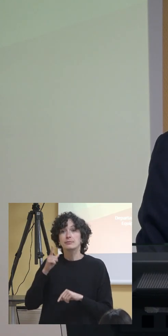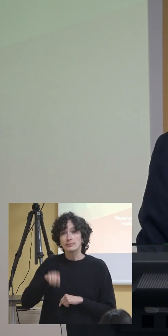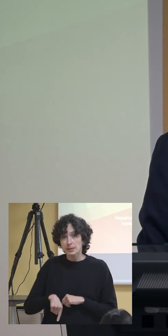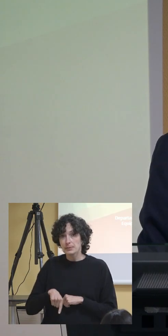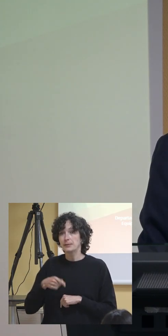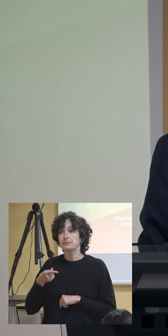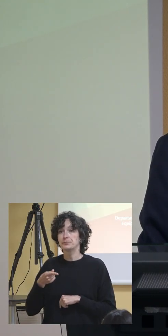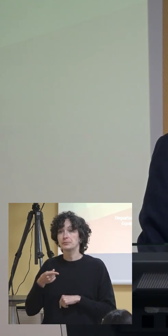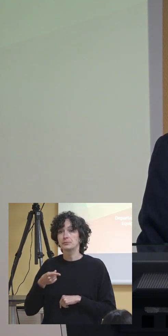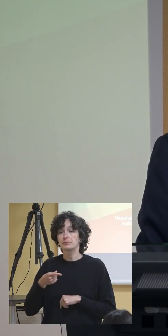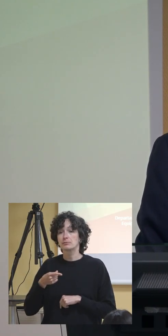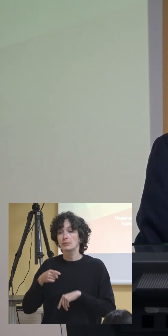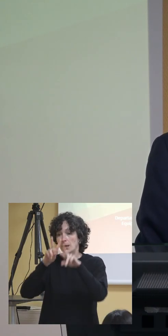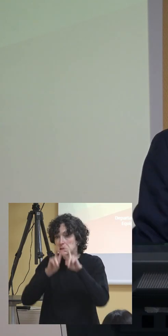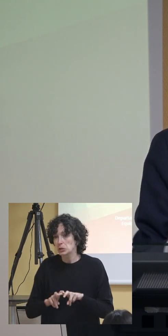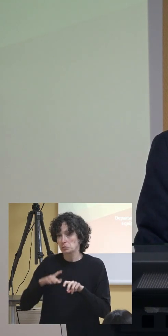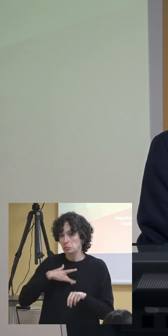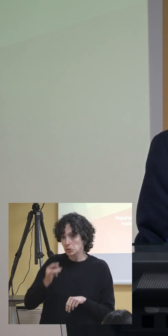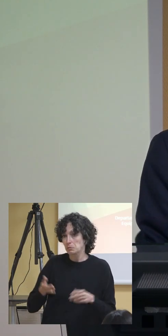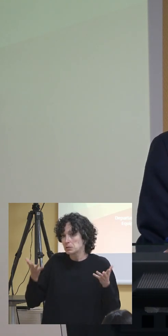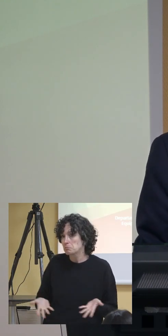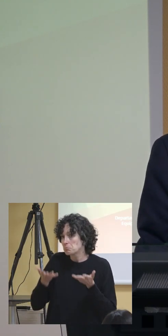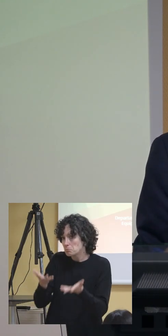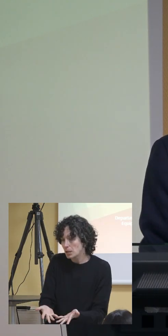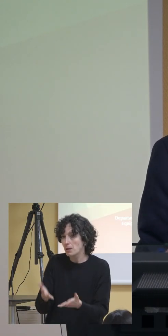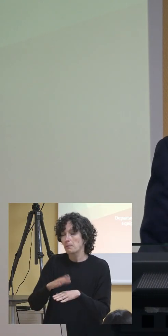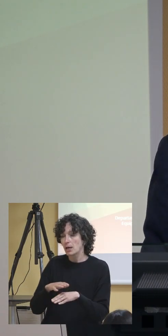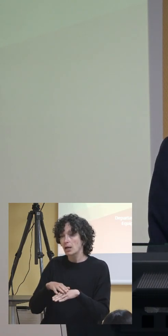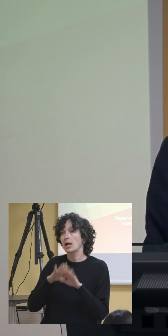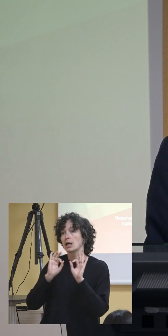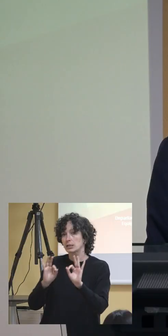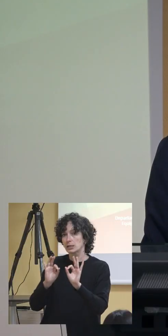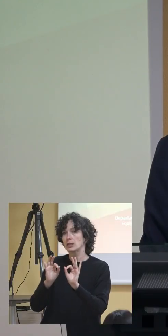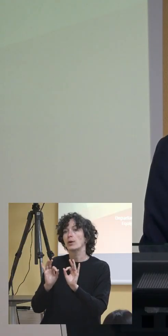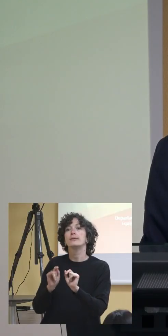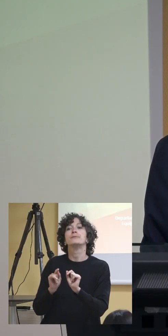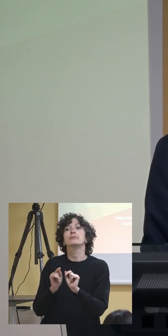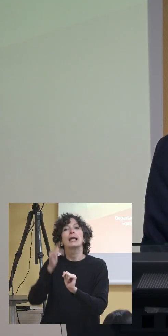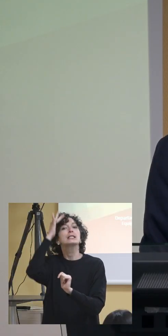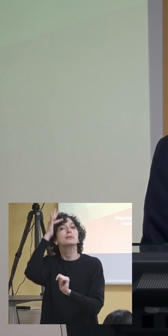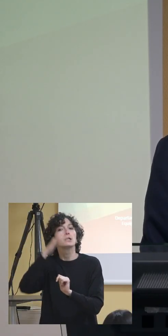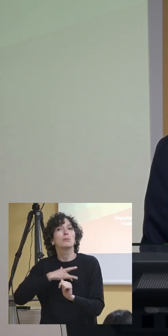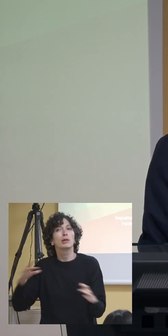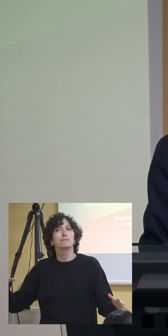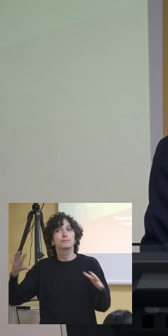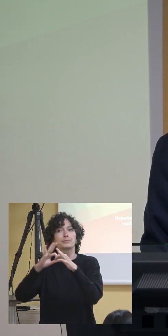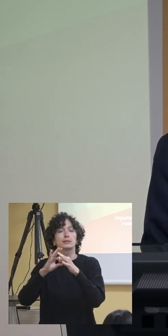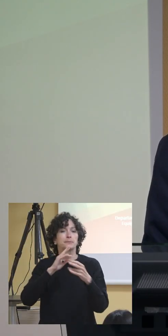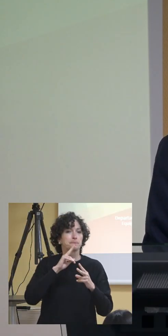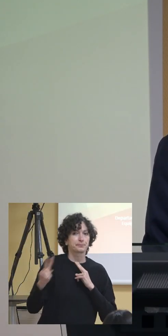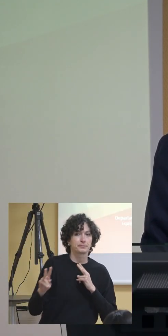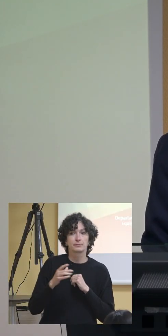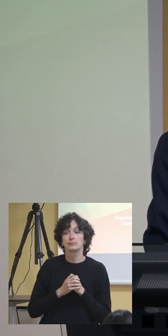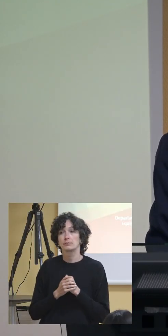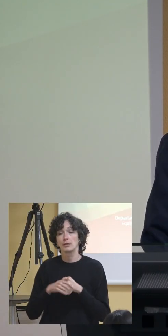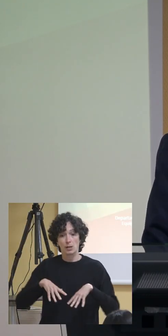posibles investigaciones que den curso y respuesta a sus expectativas. Entonces yo creo que Burgos tiene esa clave, el FEDER también